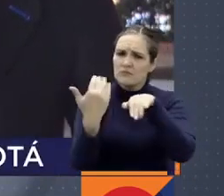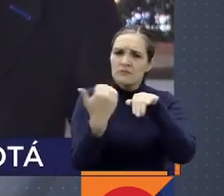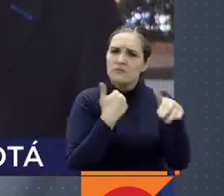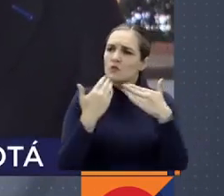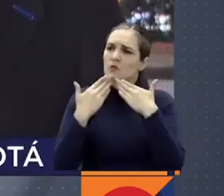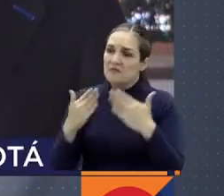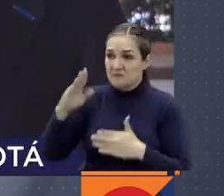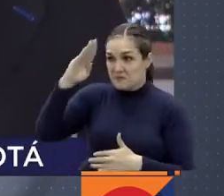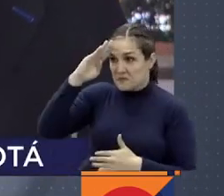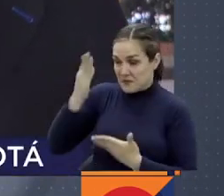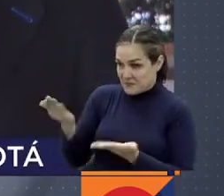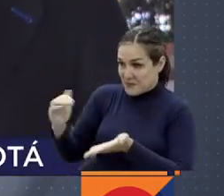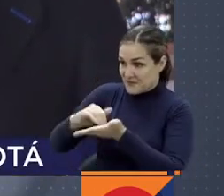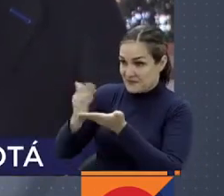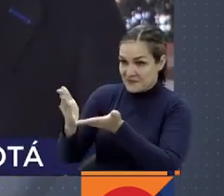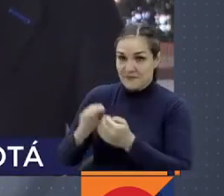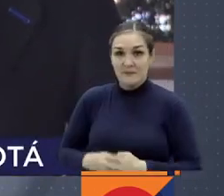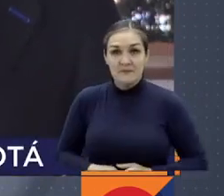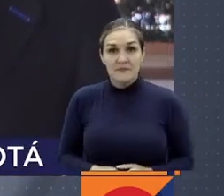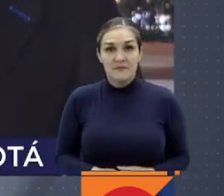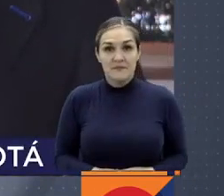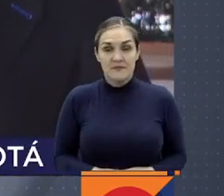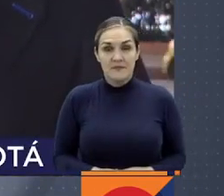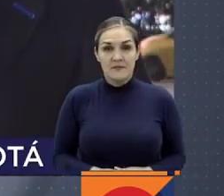departamento? Edwin, de nuevo con usted.